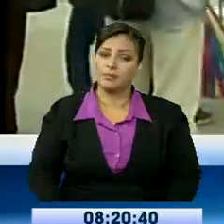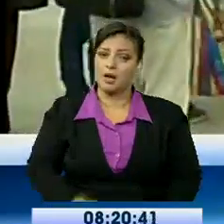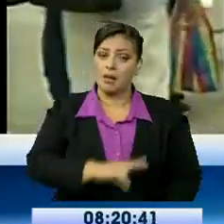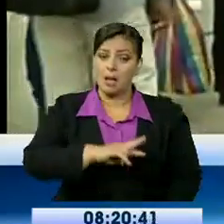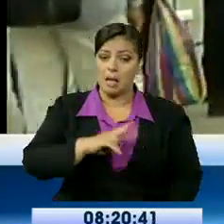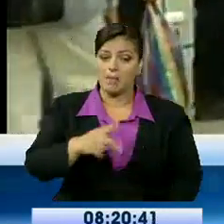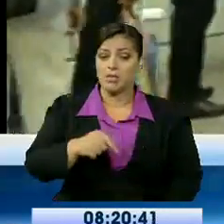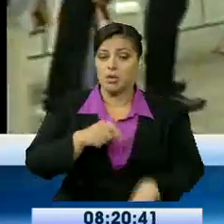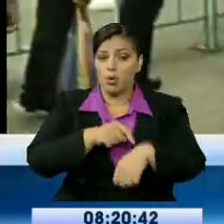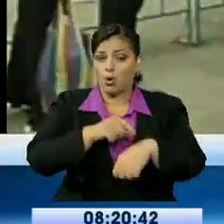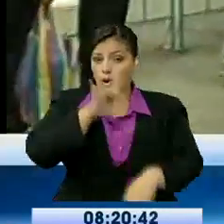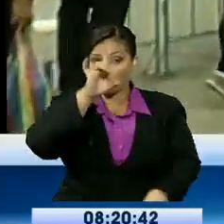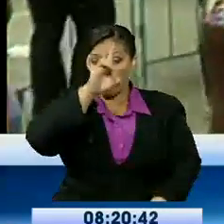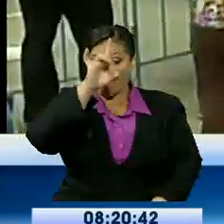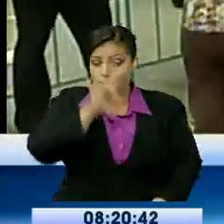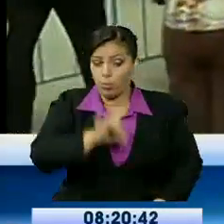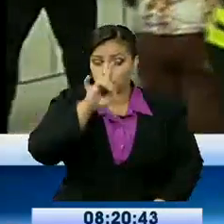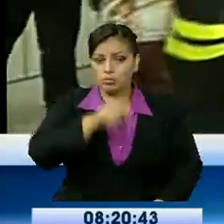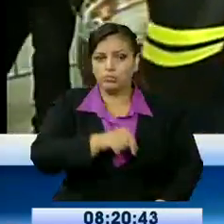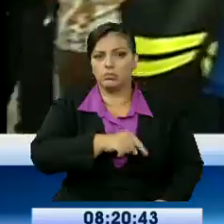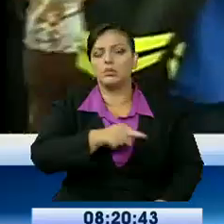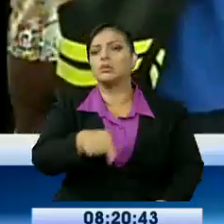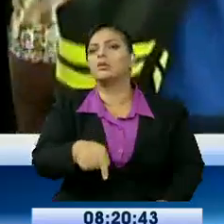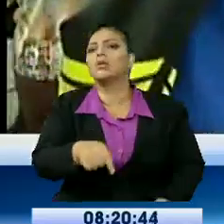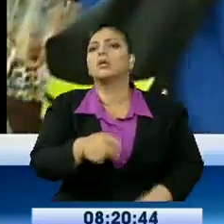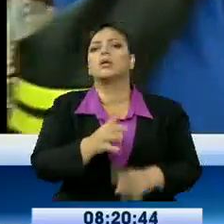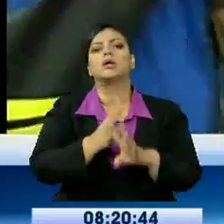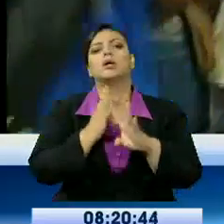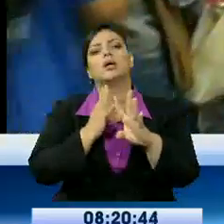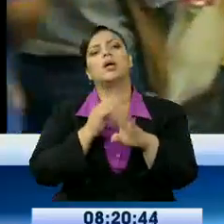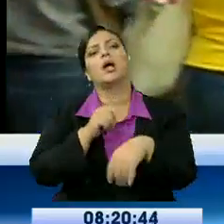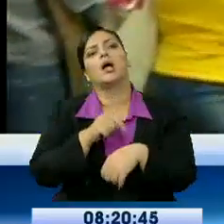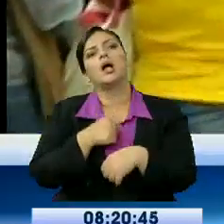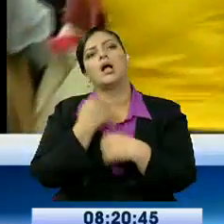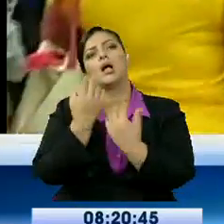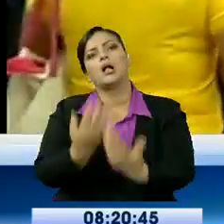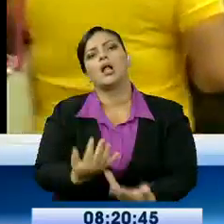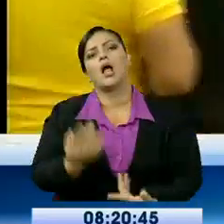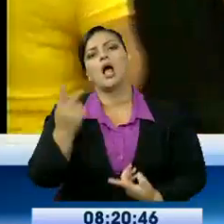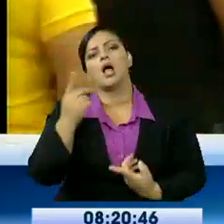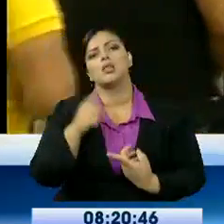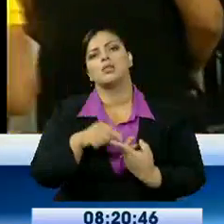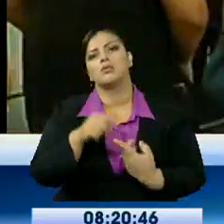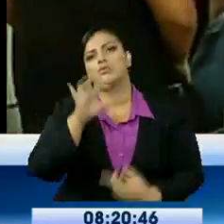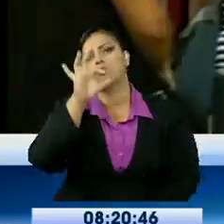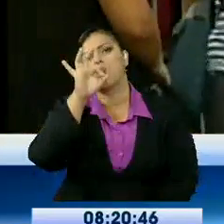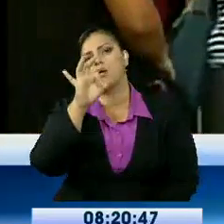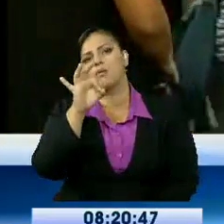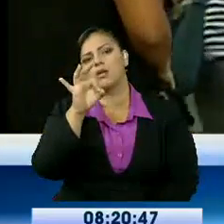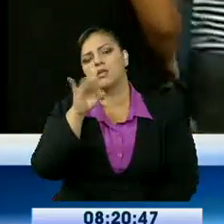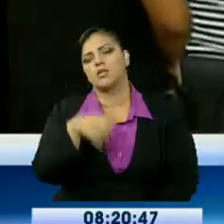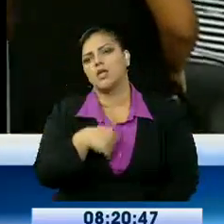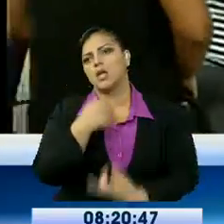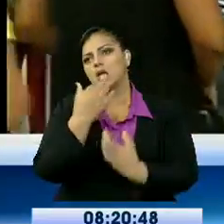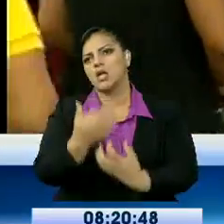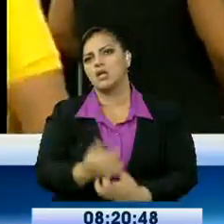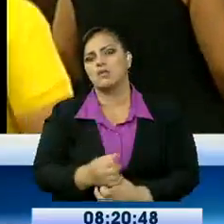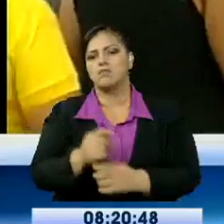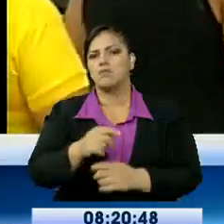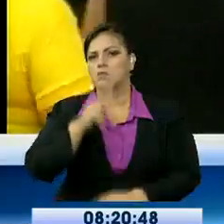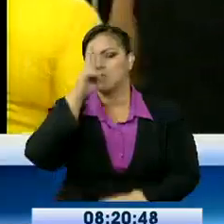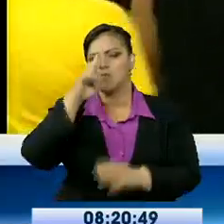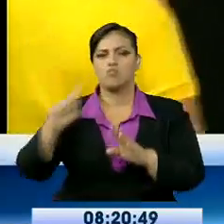hay veces a las 8 en punto y me llegan las 9 de la mañana y no puedo coger carro. ¿Porque se mete? Porque se mete la gente, pues porque todo el mundo quiere